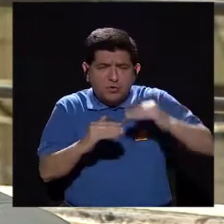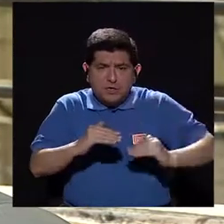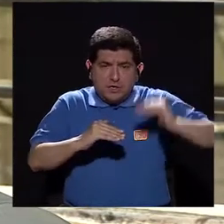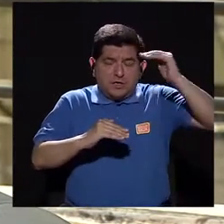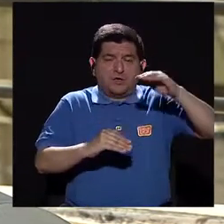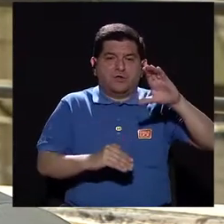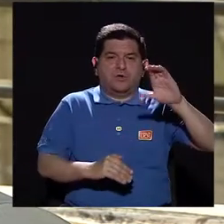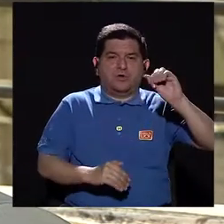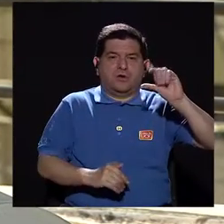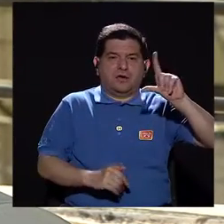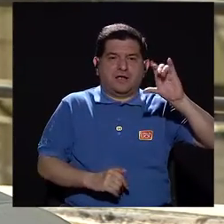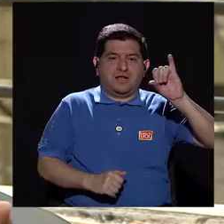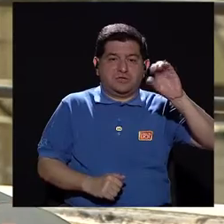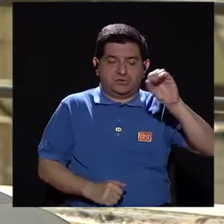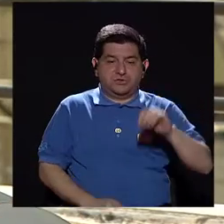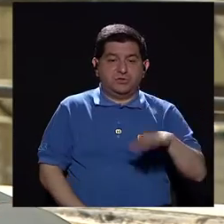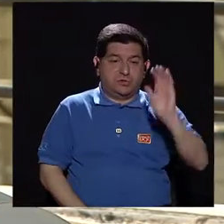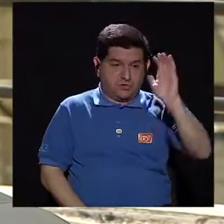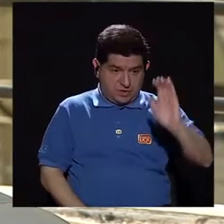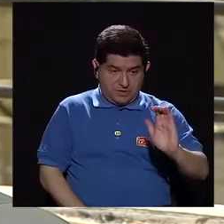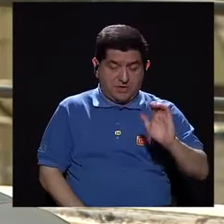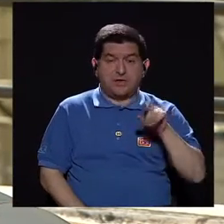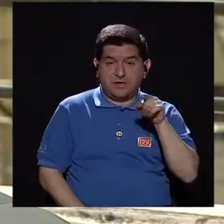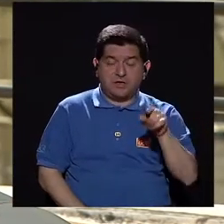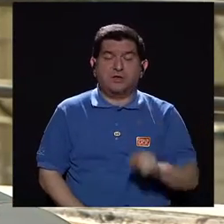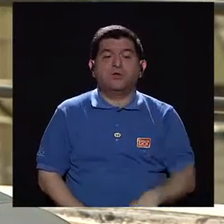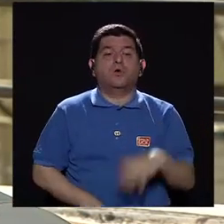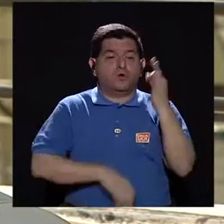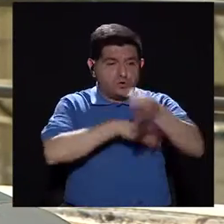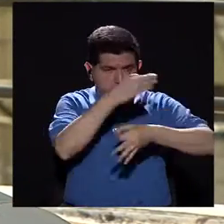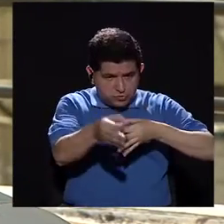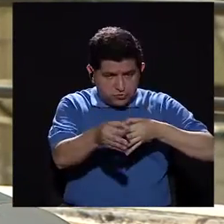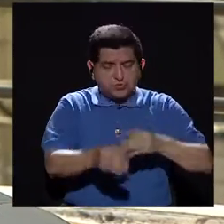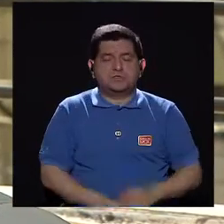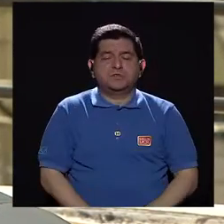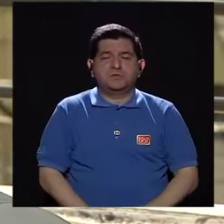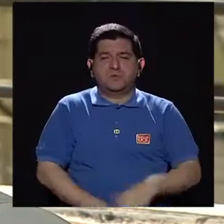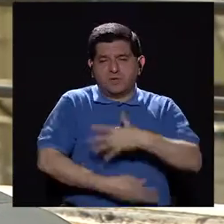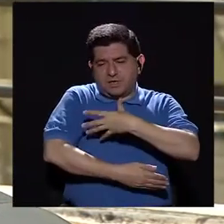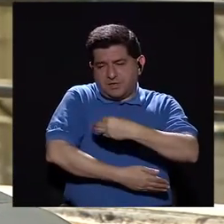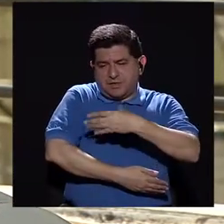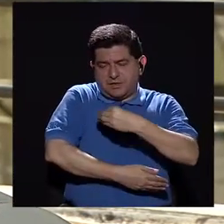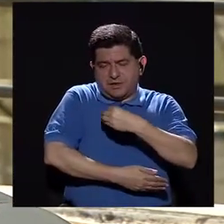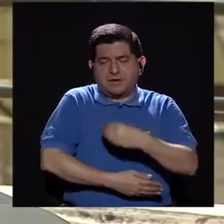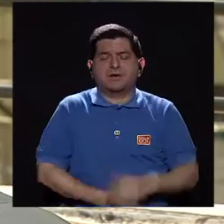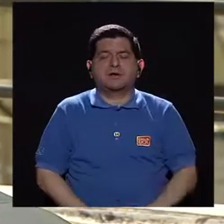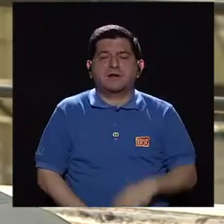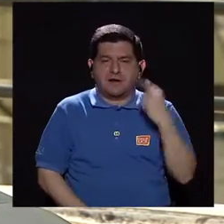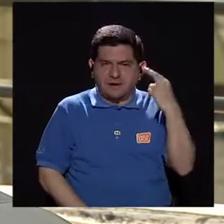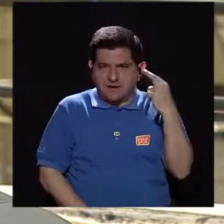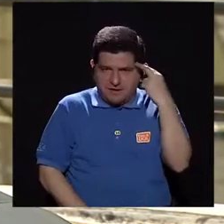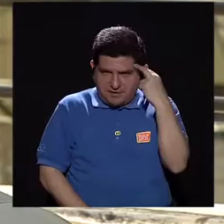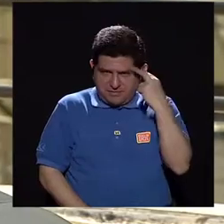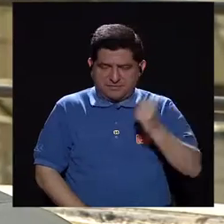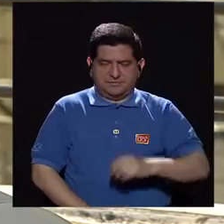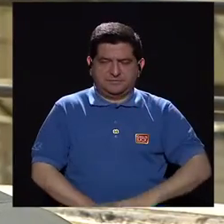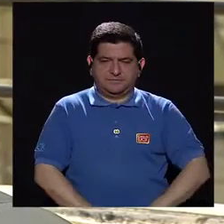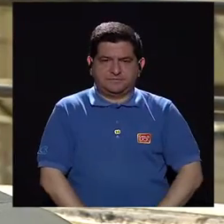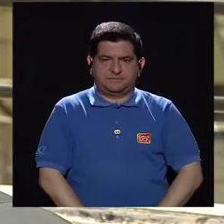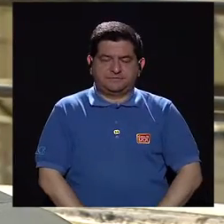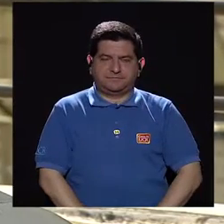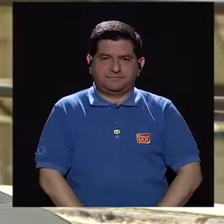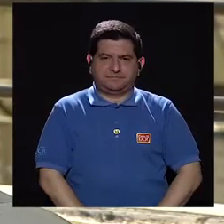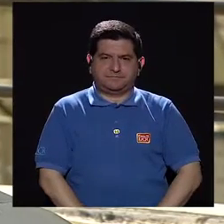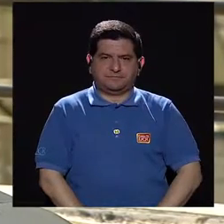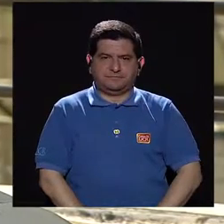calcio para darle al niño y de alguna manera sustituir la ingesta de calcio, que es de alguna manera el motivo por el cual